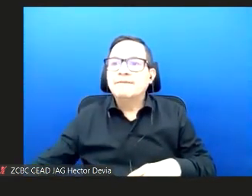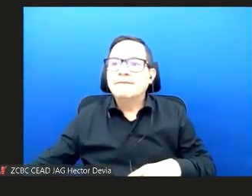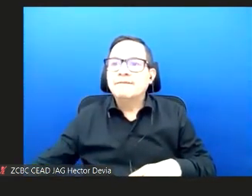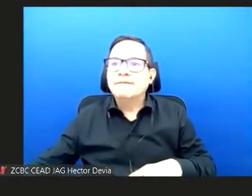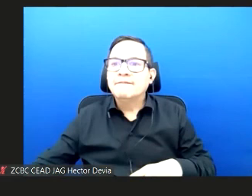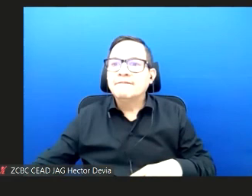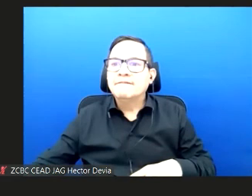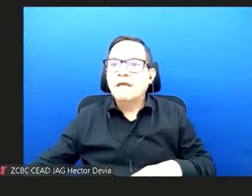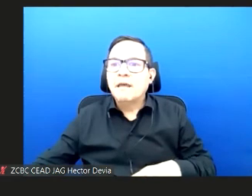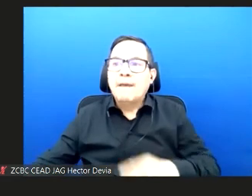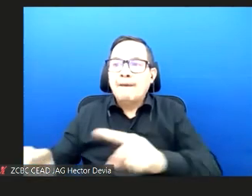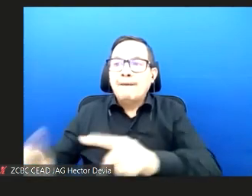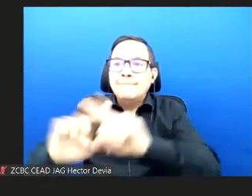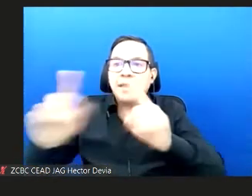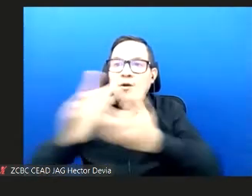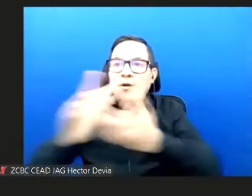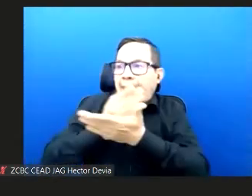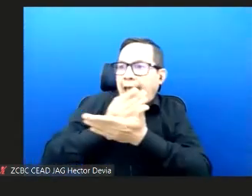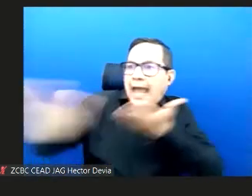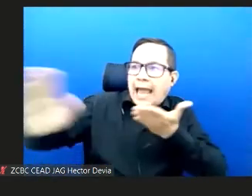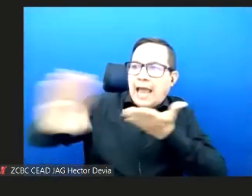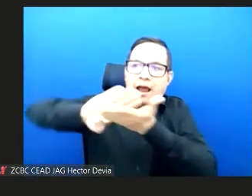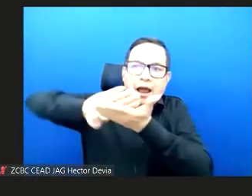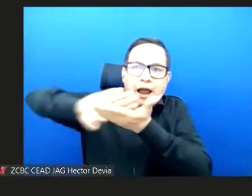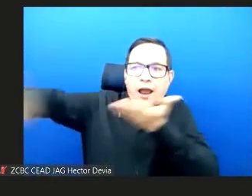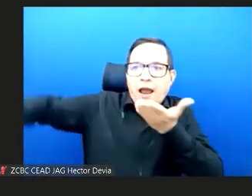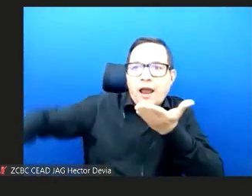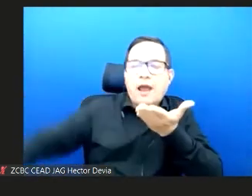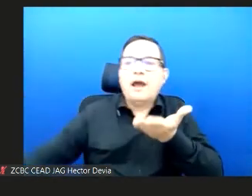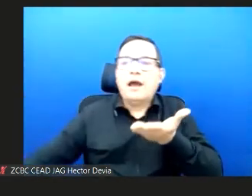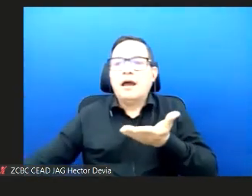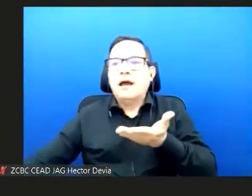¿no es cierto? No incluimos ni esta